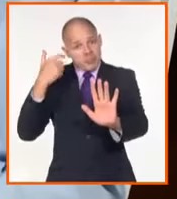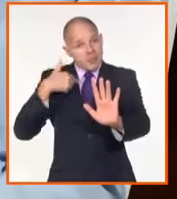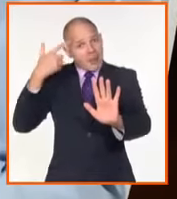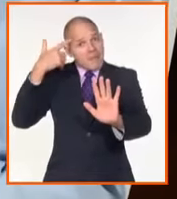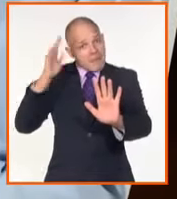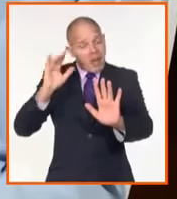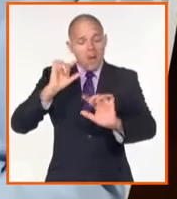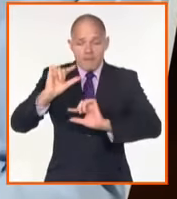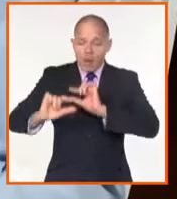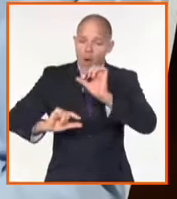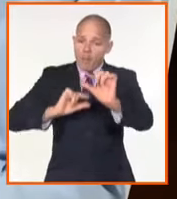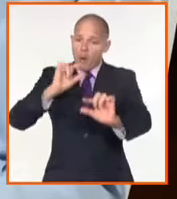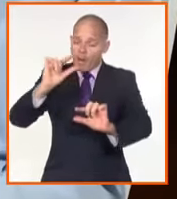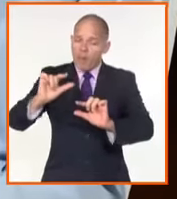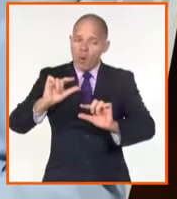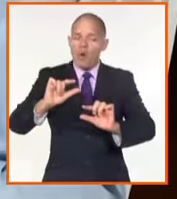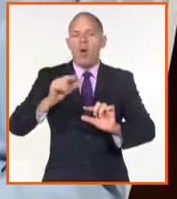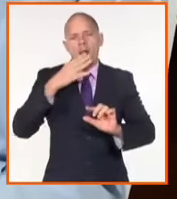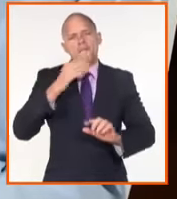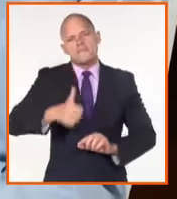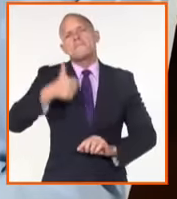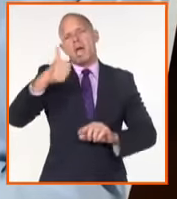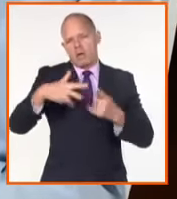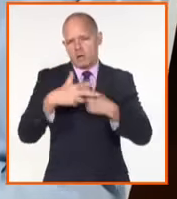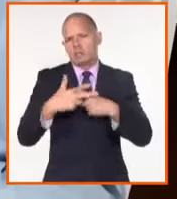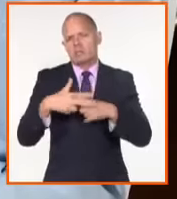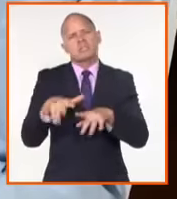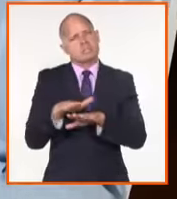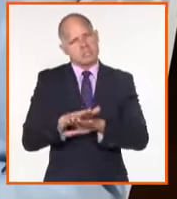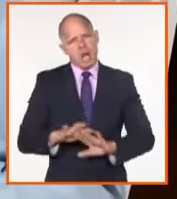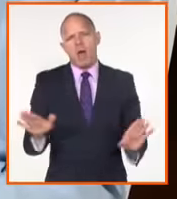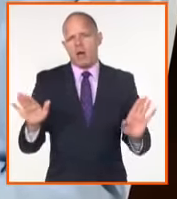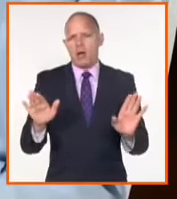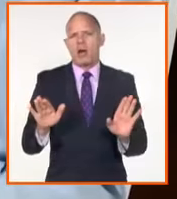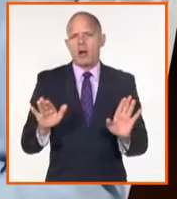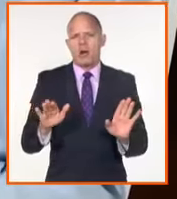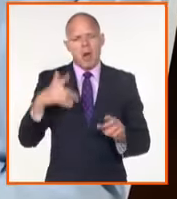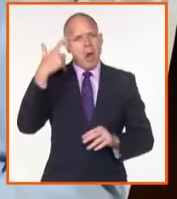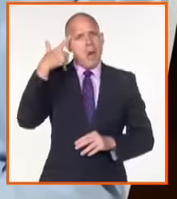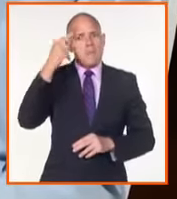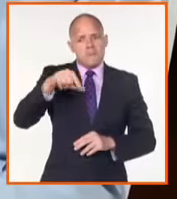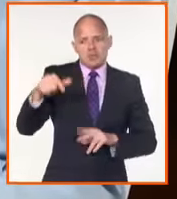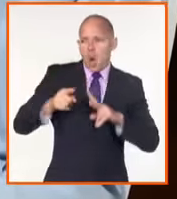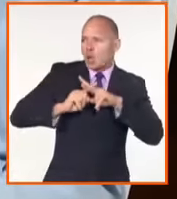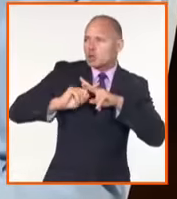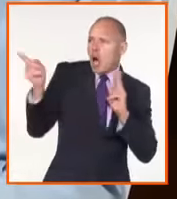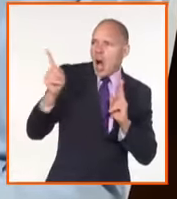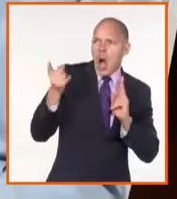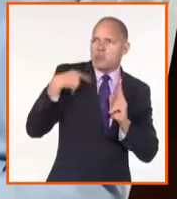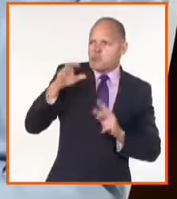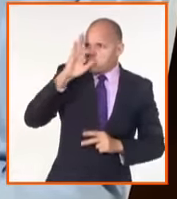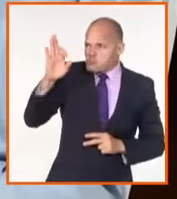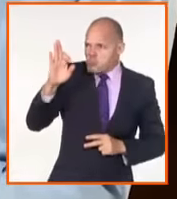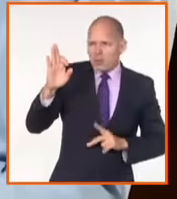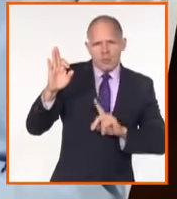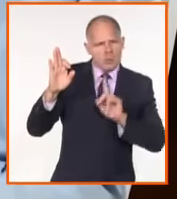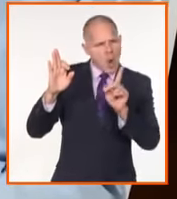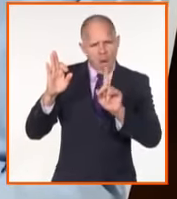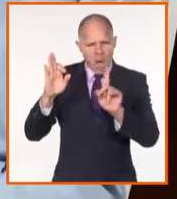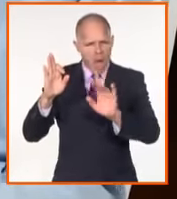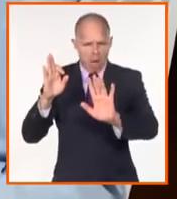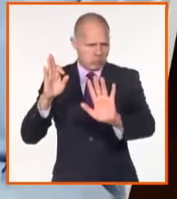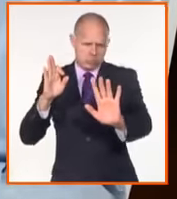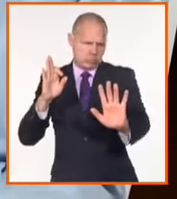vuelve a cambiar, y que no tiene que haber ruptura con los cubanos que abandonan el país por